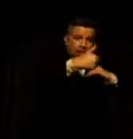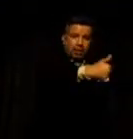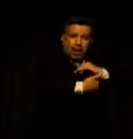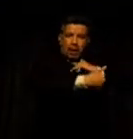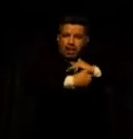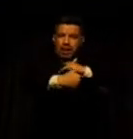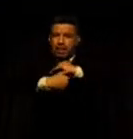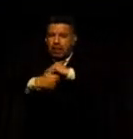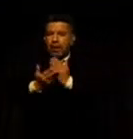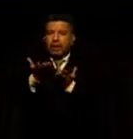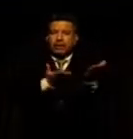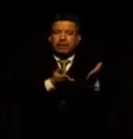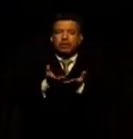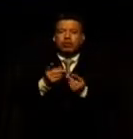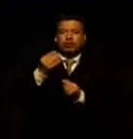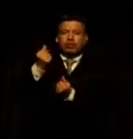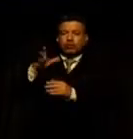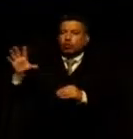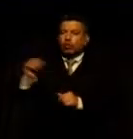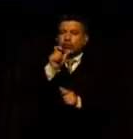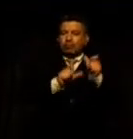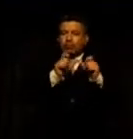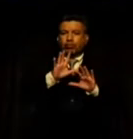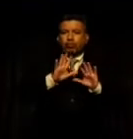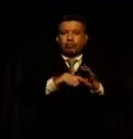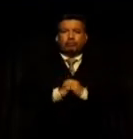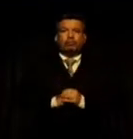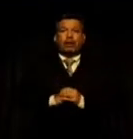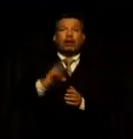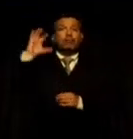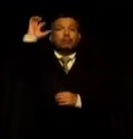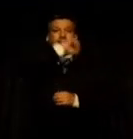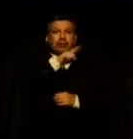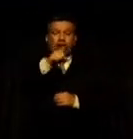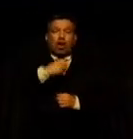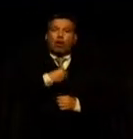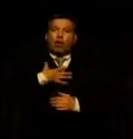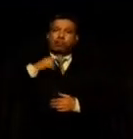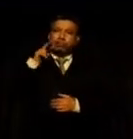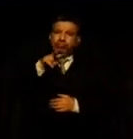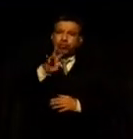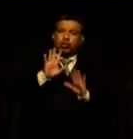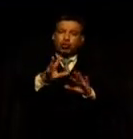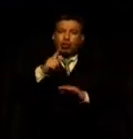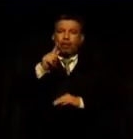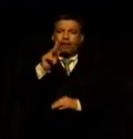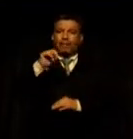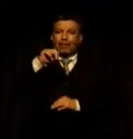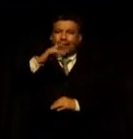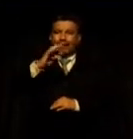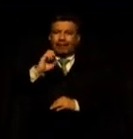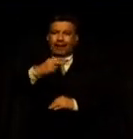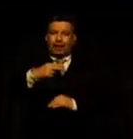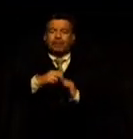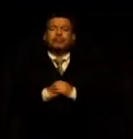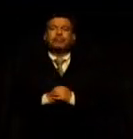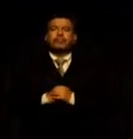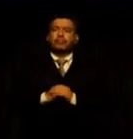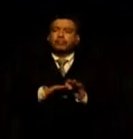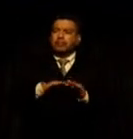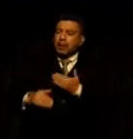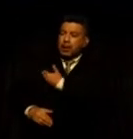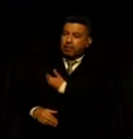mejores servicios financieros en toda la población así que eso es lo que vemos es la oportunidad que vemos en fintech presidente